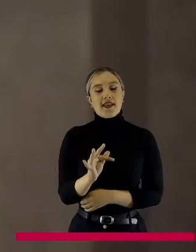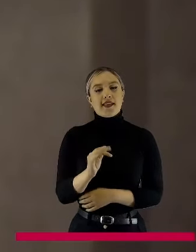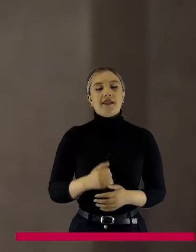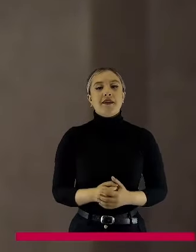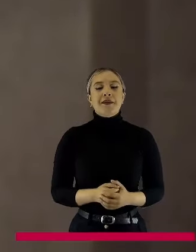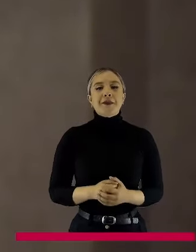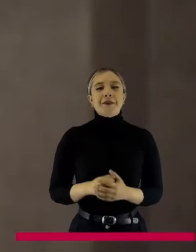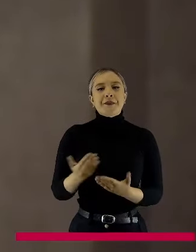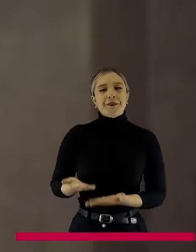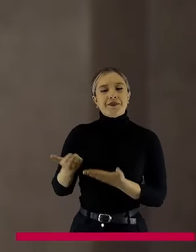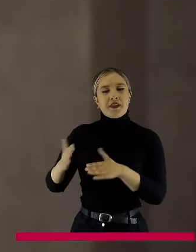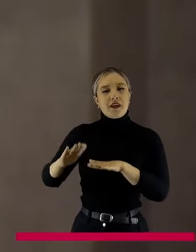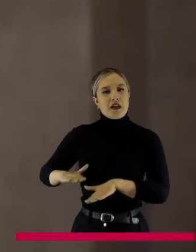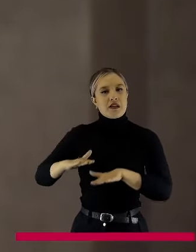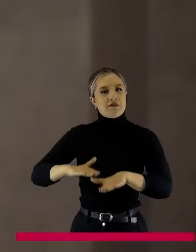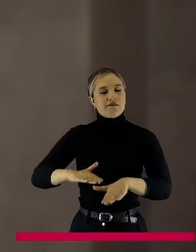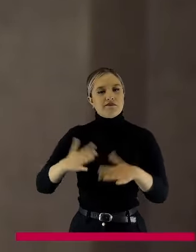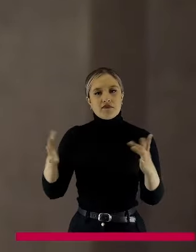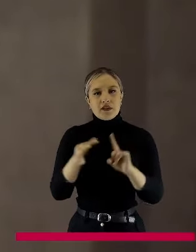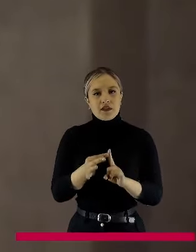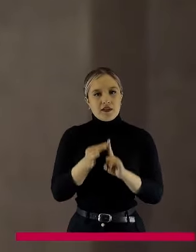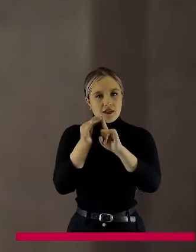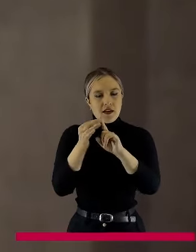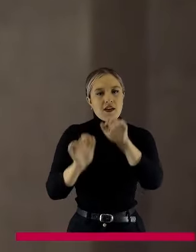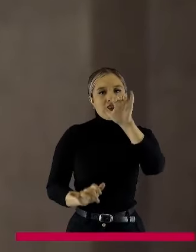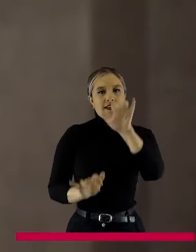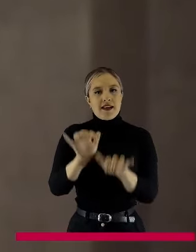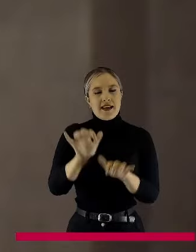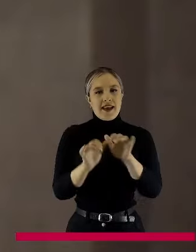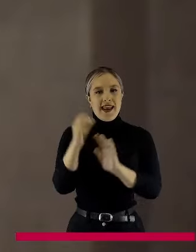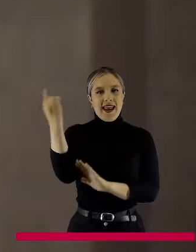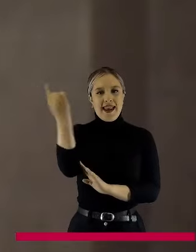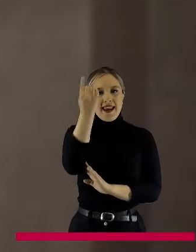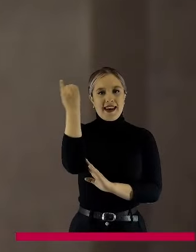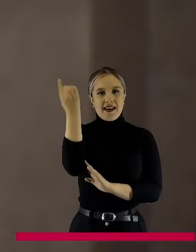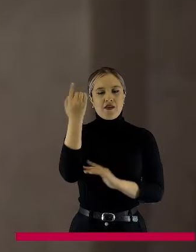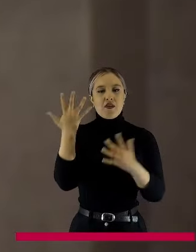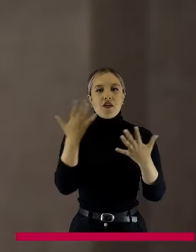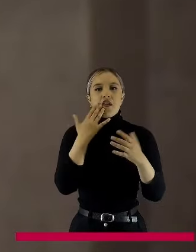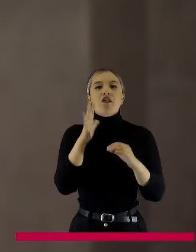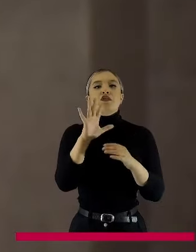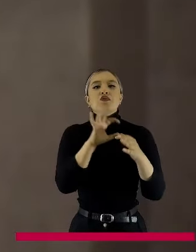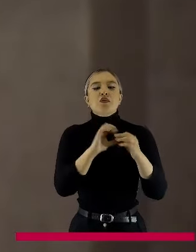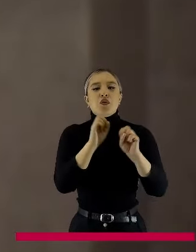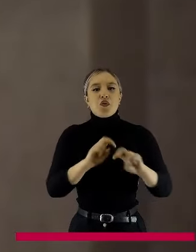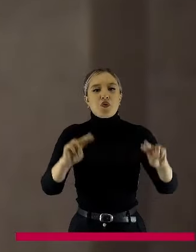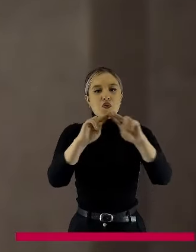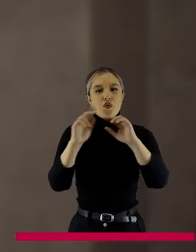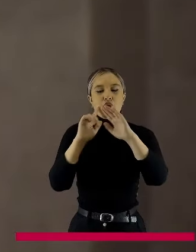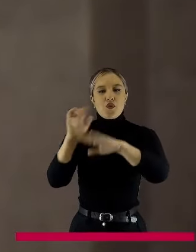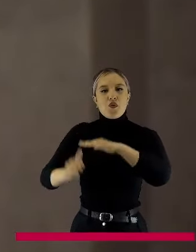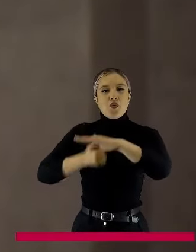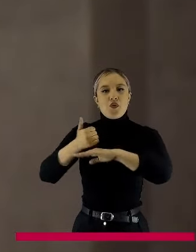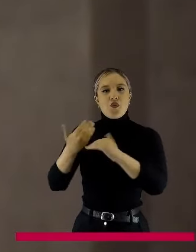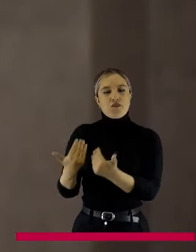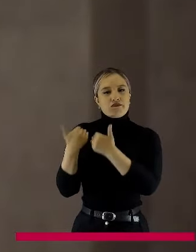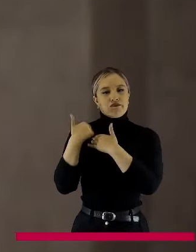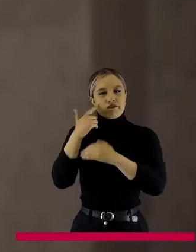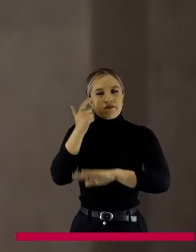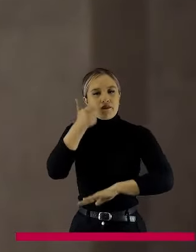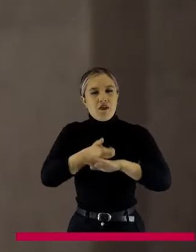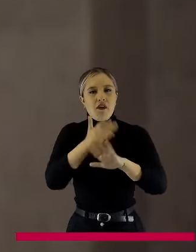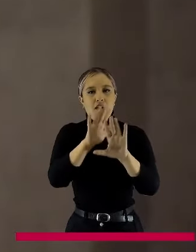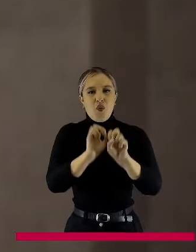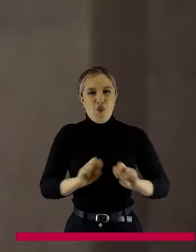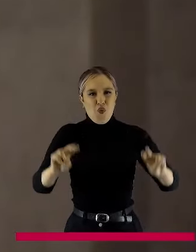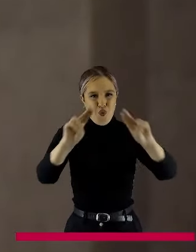al representante especial, el secretario general de las Naciones Unidas y jefe de la misión de verificación de la